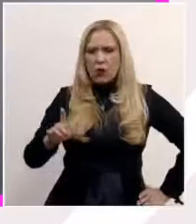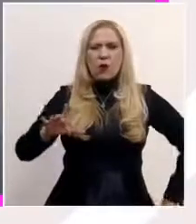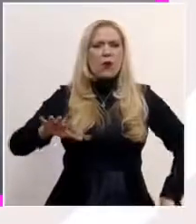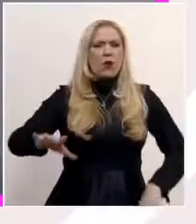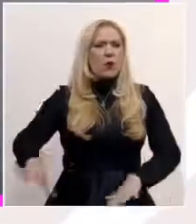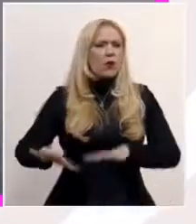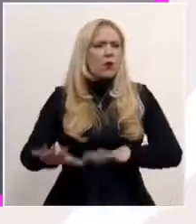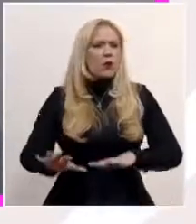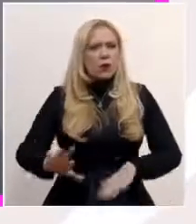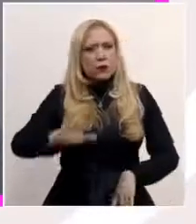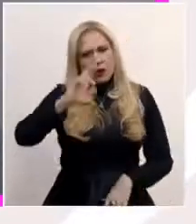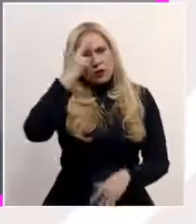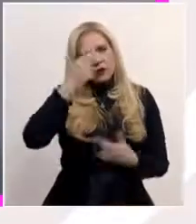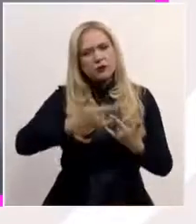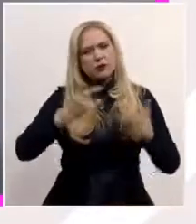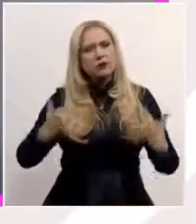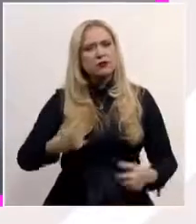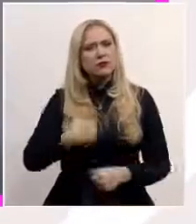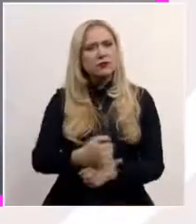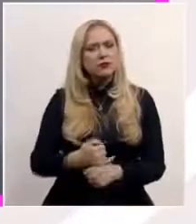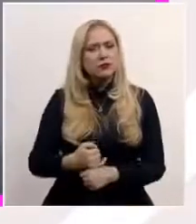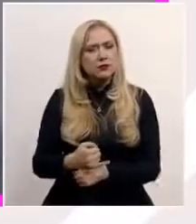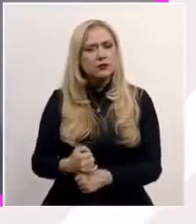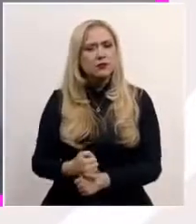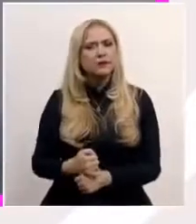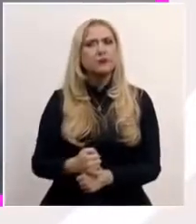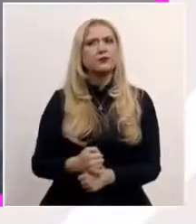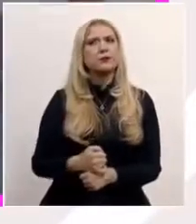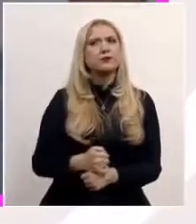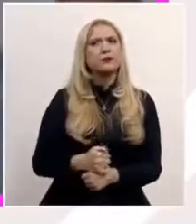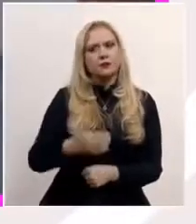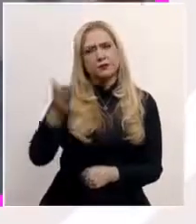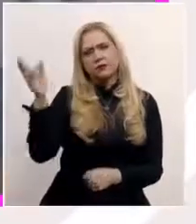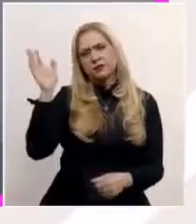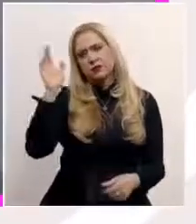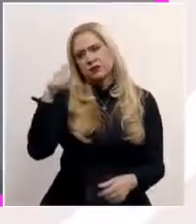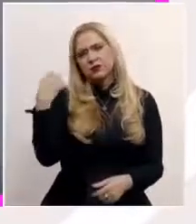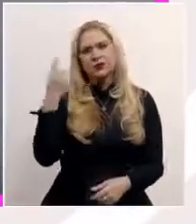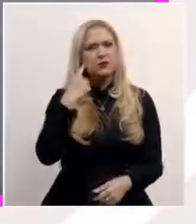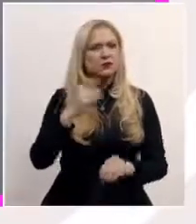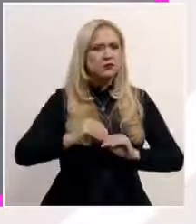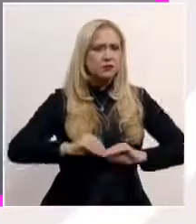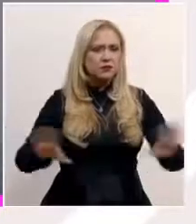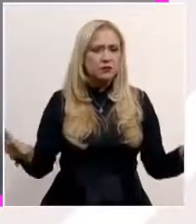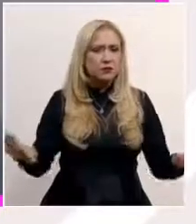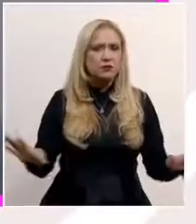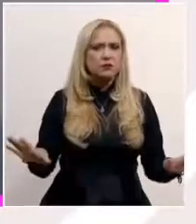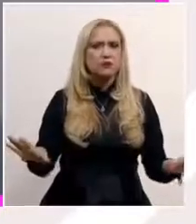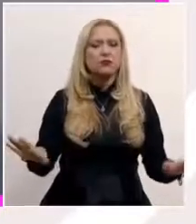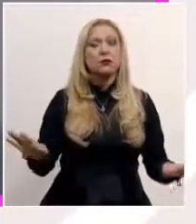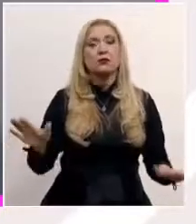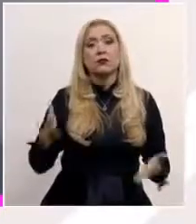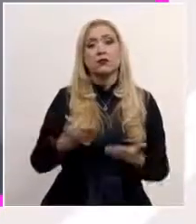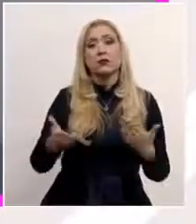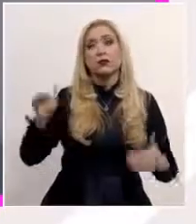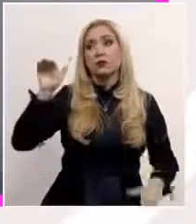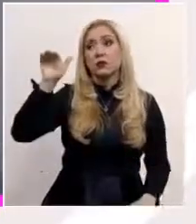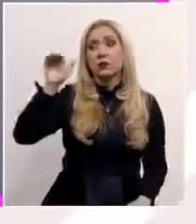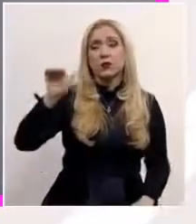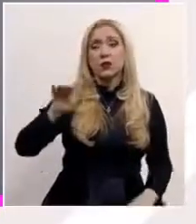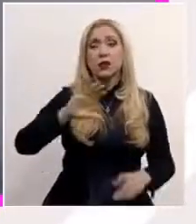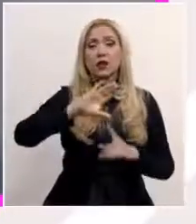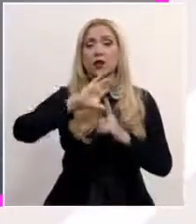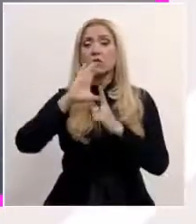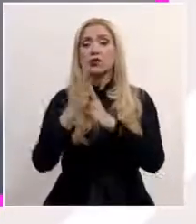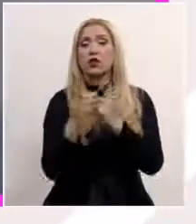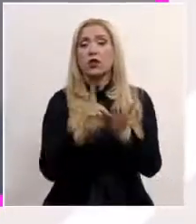muchísimo desde nuestra investigación, es un caso muy conocido que incluso se volvió una recomendación de la CNDH